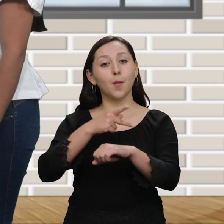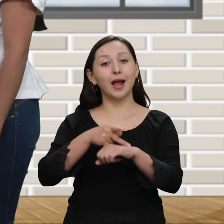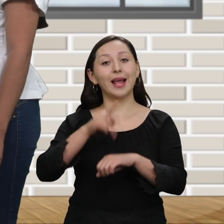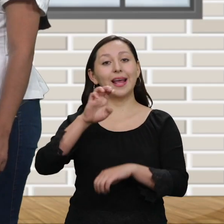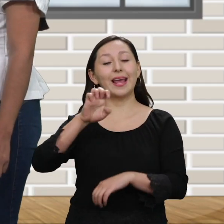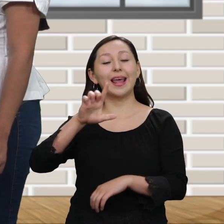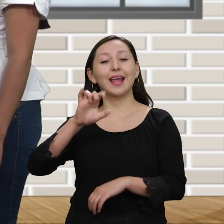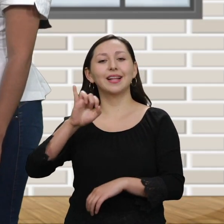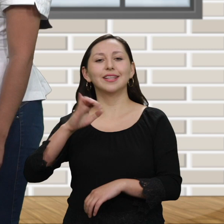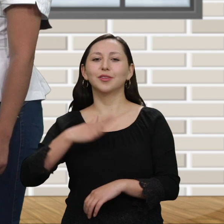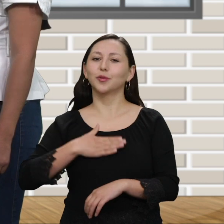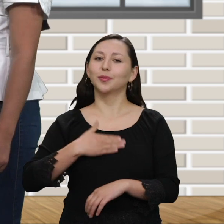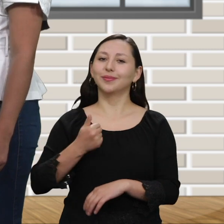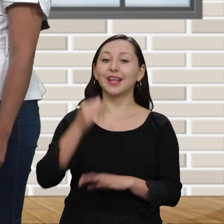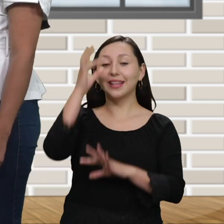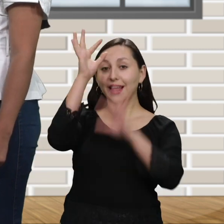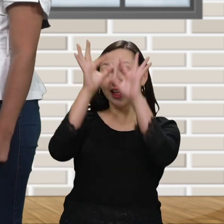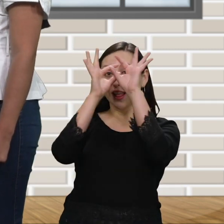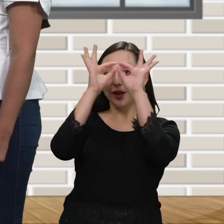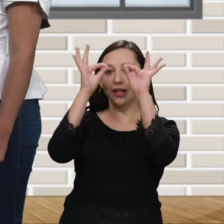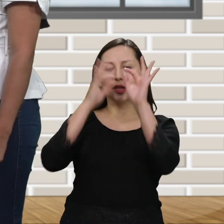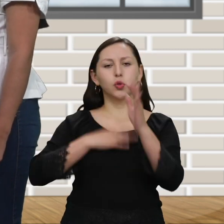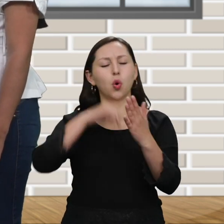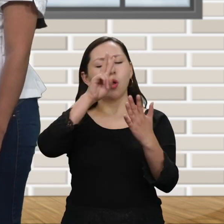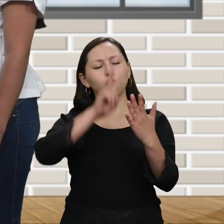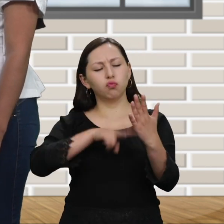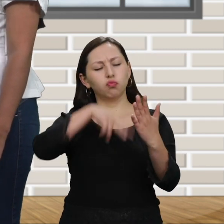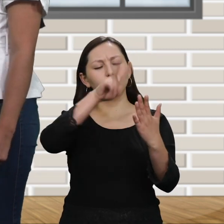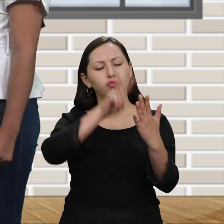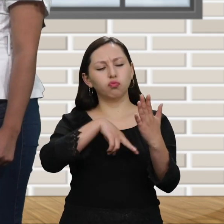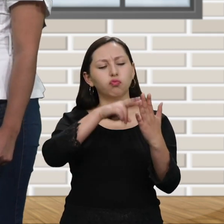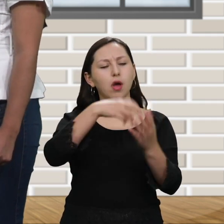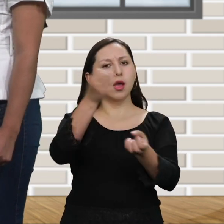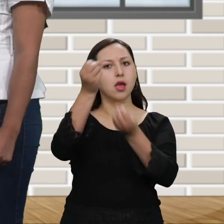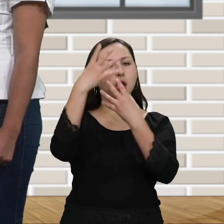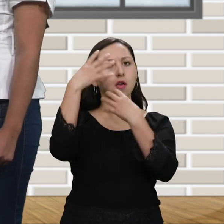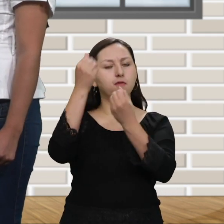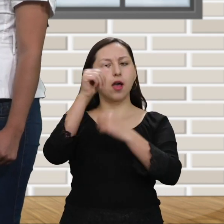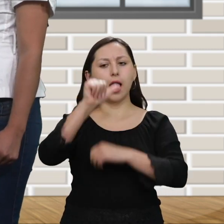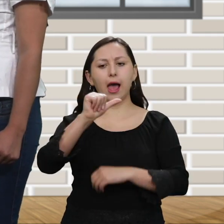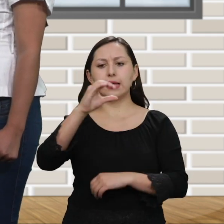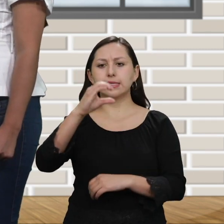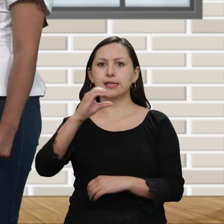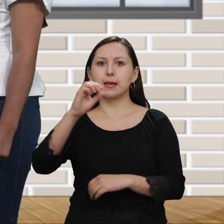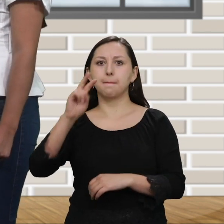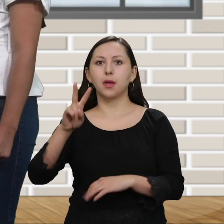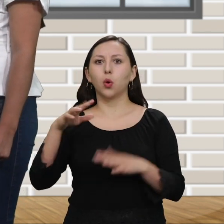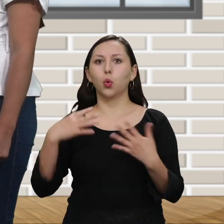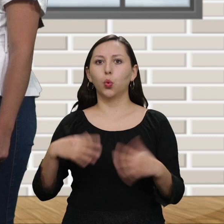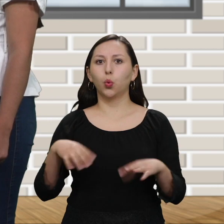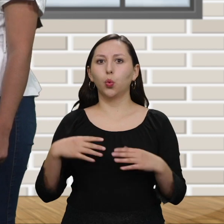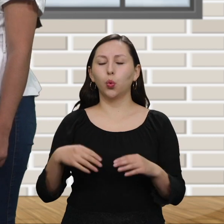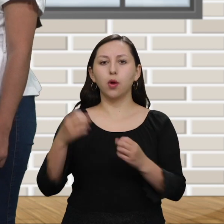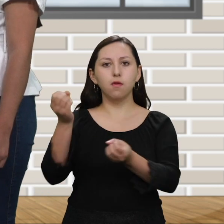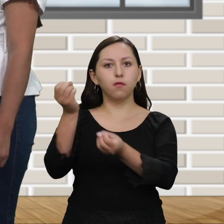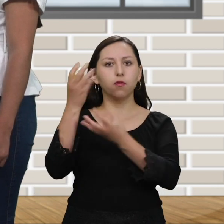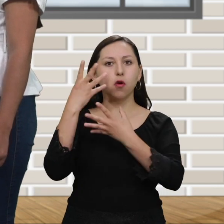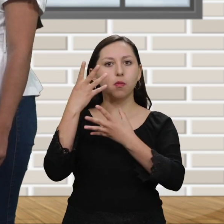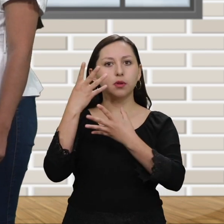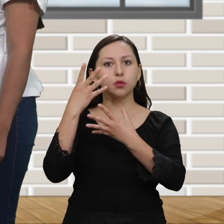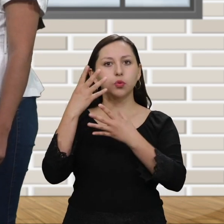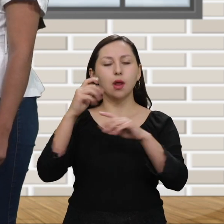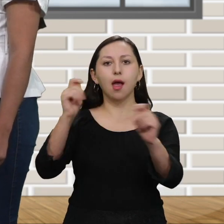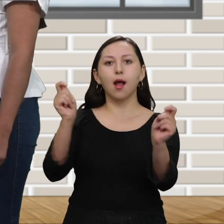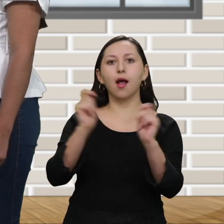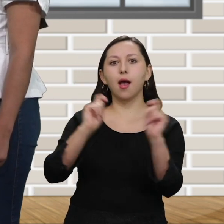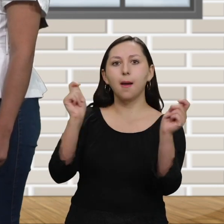está Elizabeth. Hola, Eulali. Estuve leyendo sobre el ACB y encontré información de una campaña, Fast